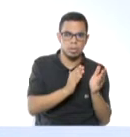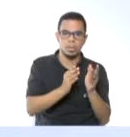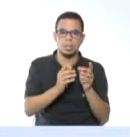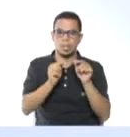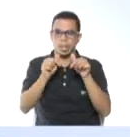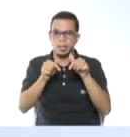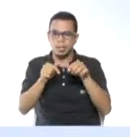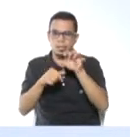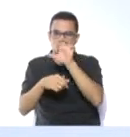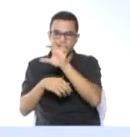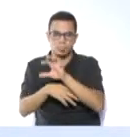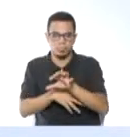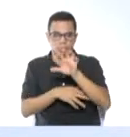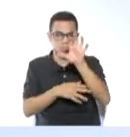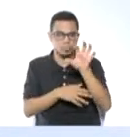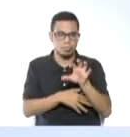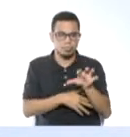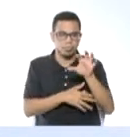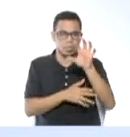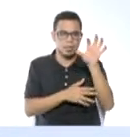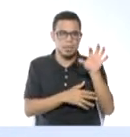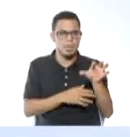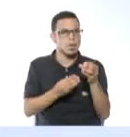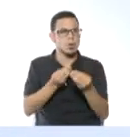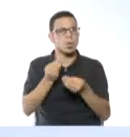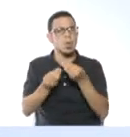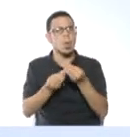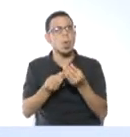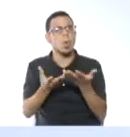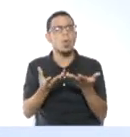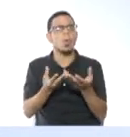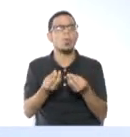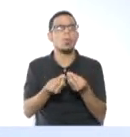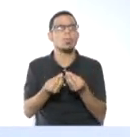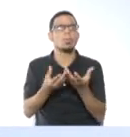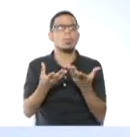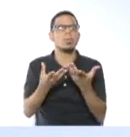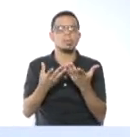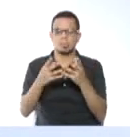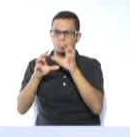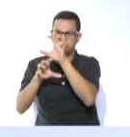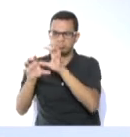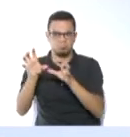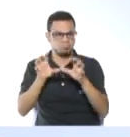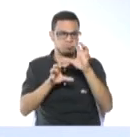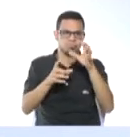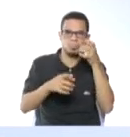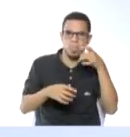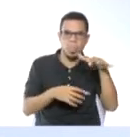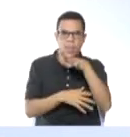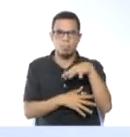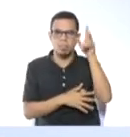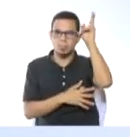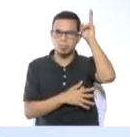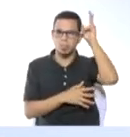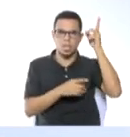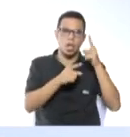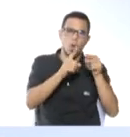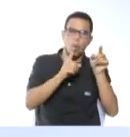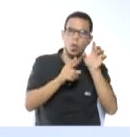acá en Venezuela. Me trajiste un mapa, un folleto. Sí. ¿Cómo ha sido la ubicación geográfica acá en Venezuela? Y bueno, y en los otros países también, ¿no?